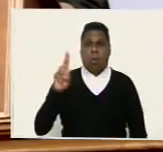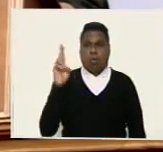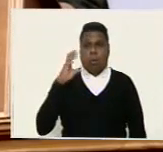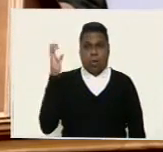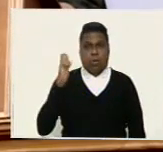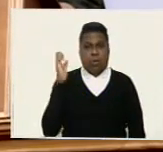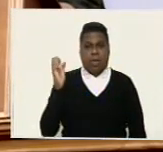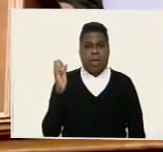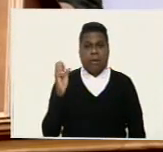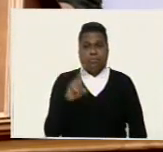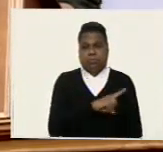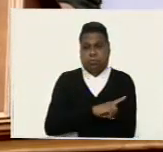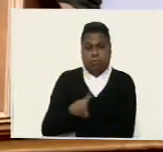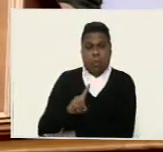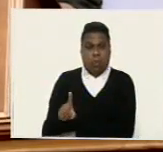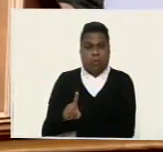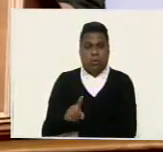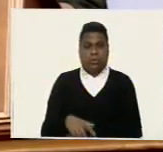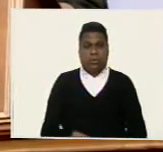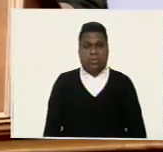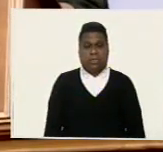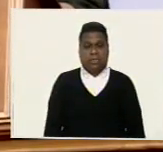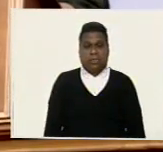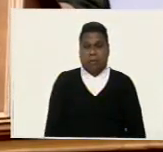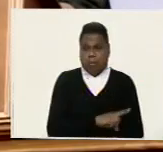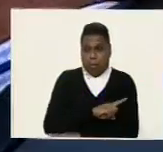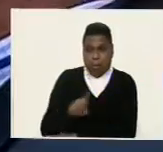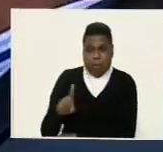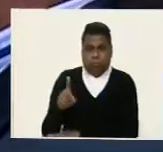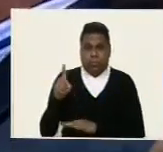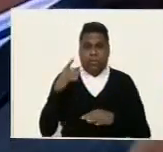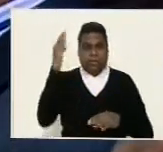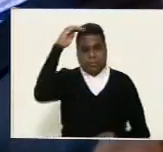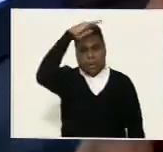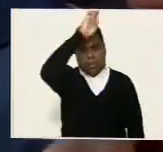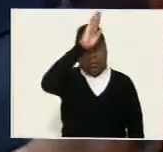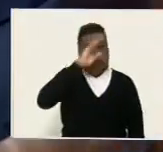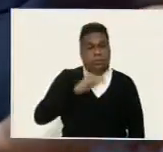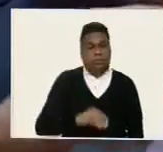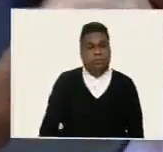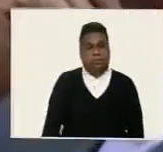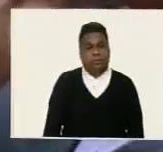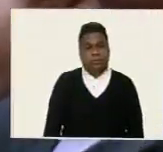del imperio de Donald Trump a raíz